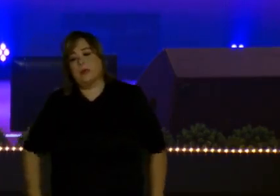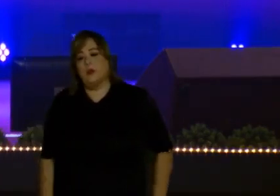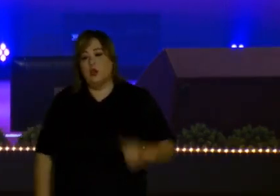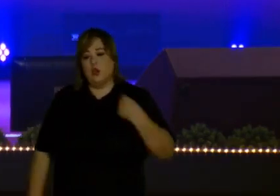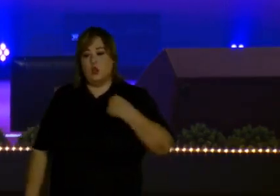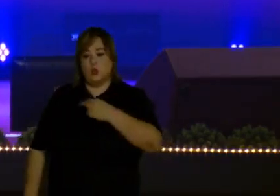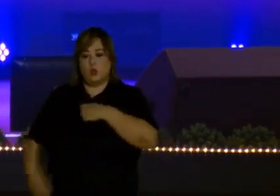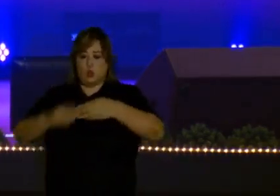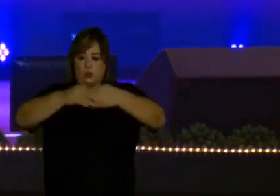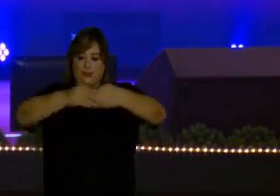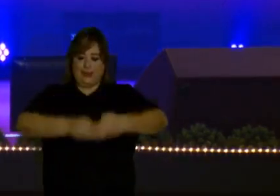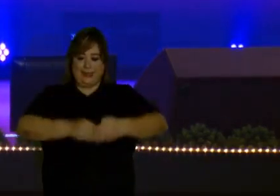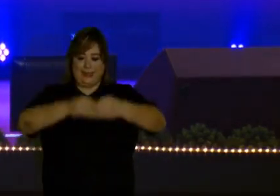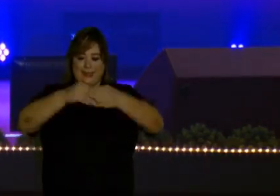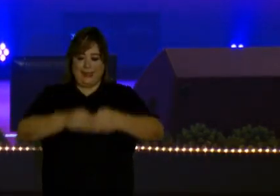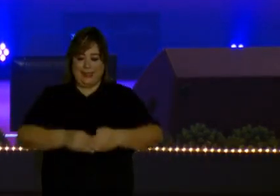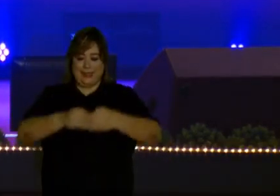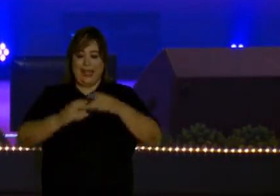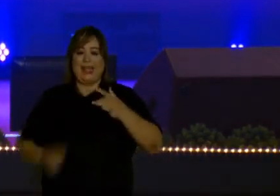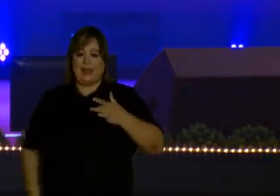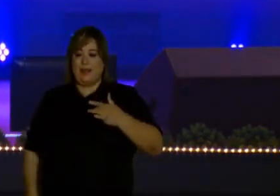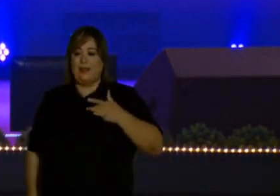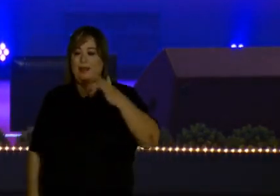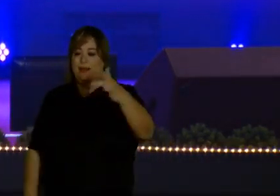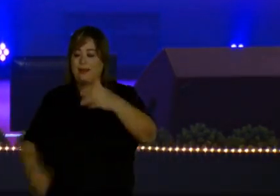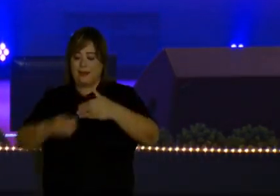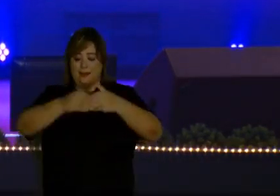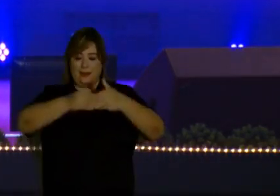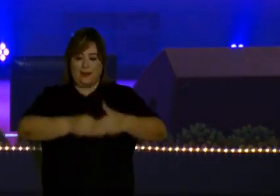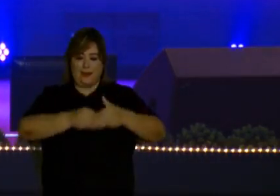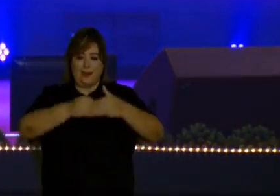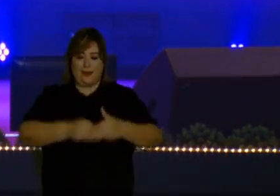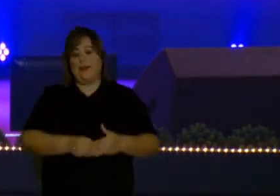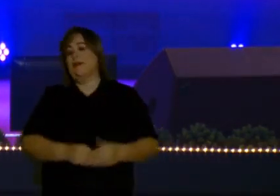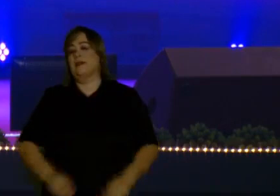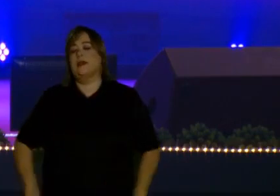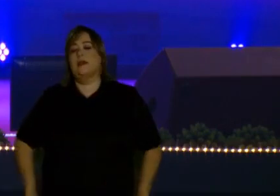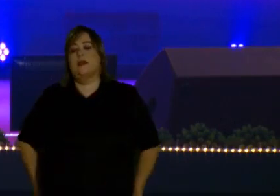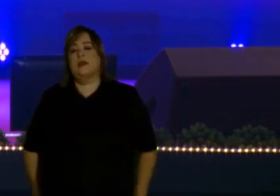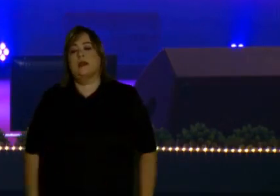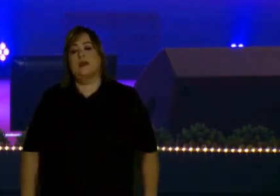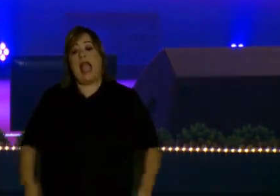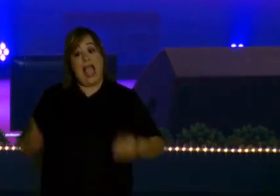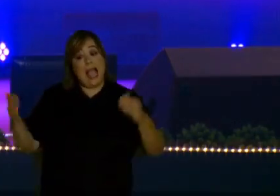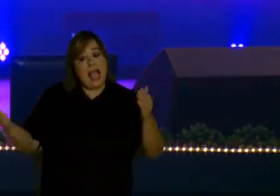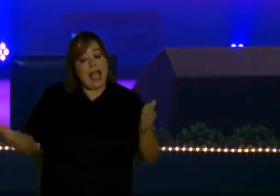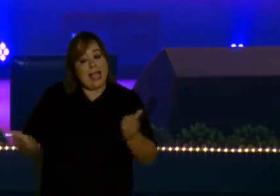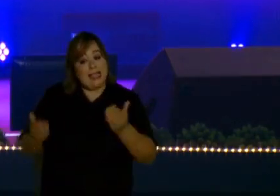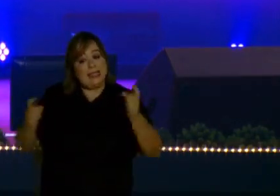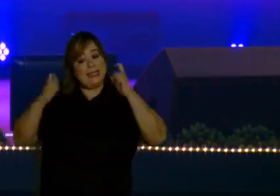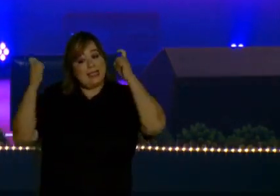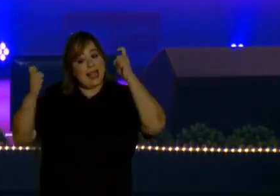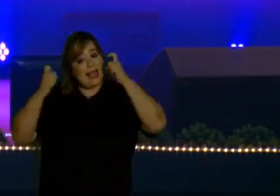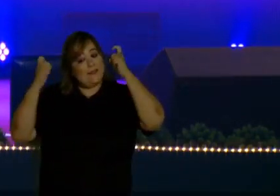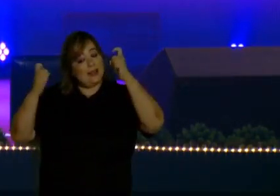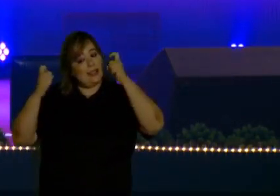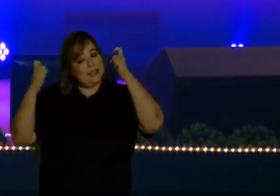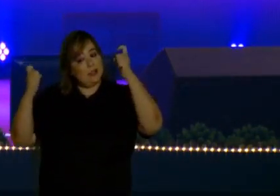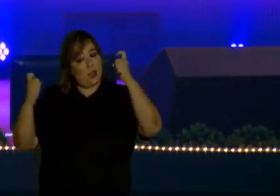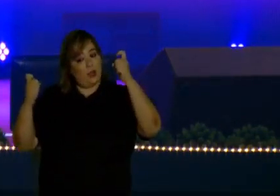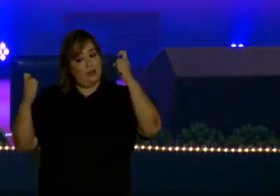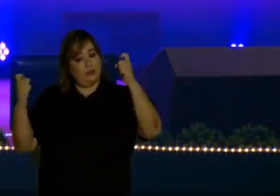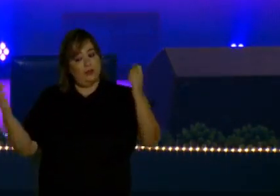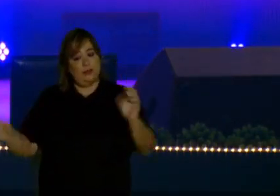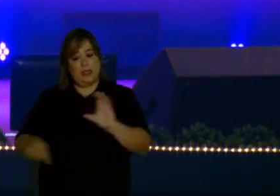de todo corazón. Qué bueno que lo está celebrando, ¿verdad? Sus años en el Señor aquí en la casa. Nos sentimos contentos.